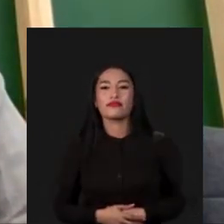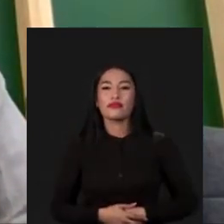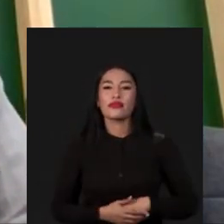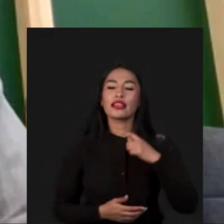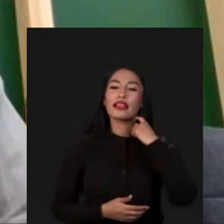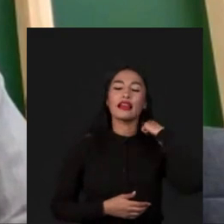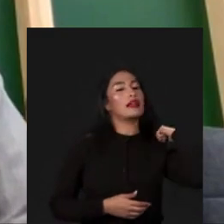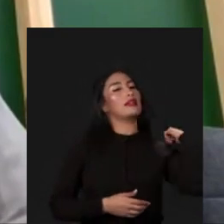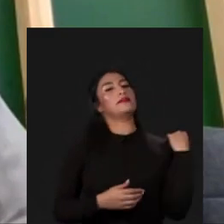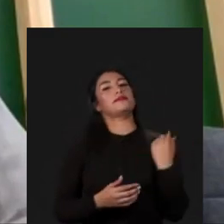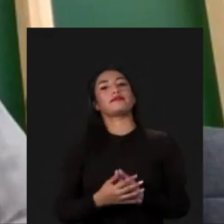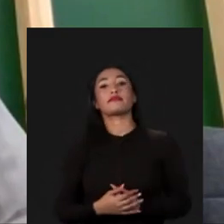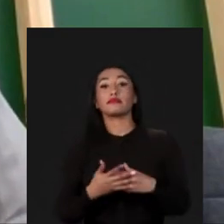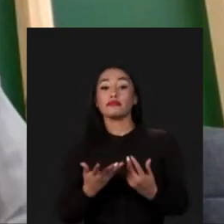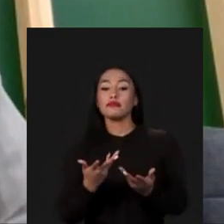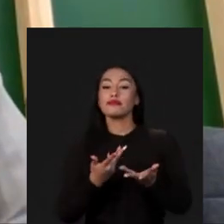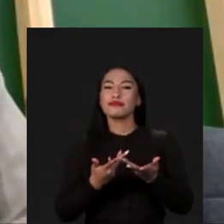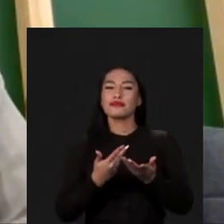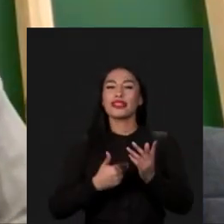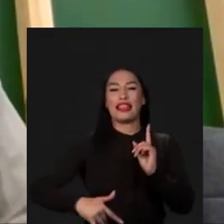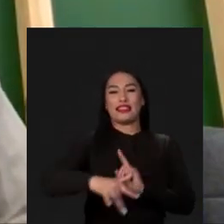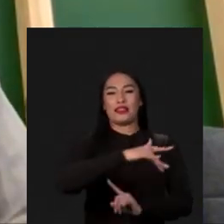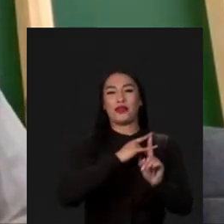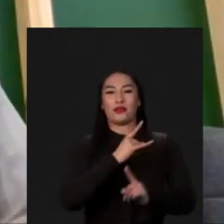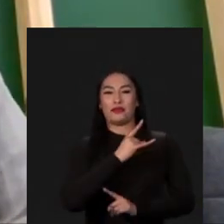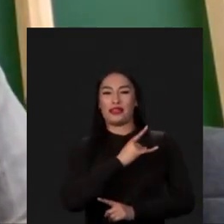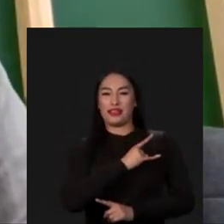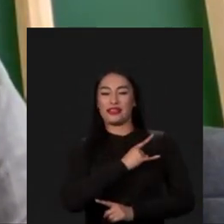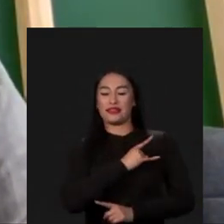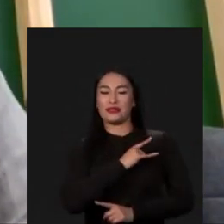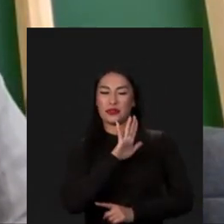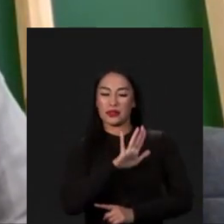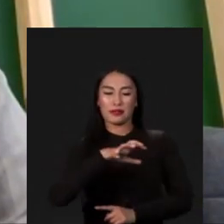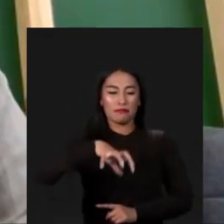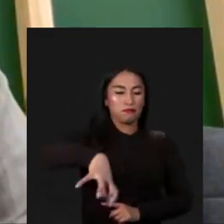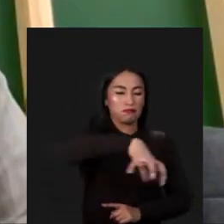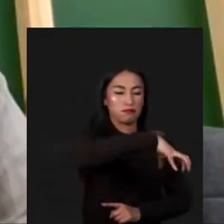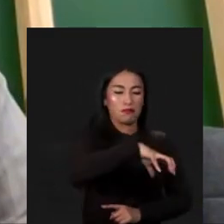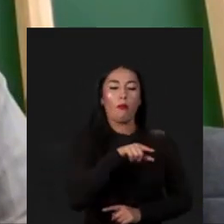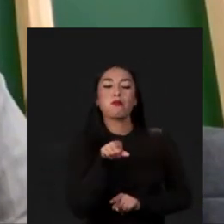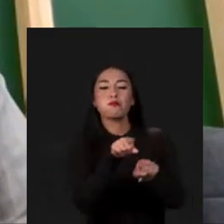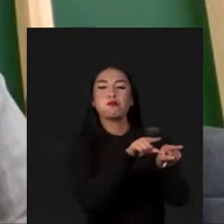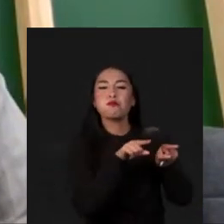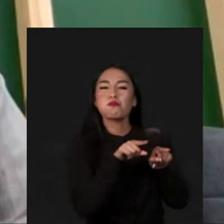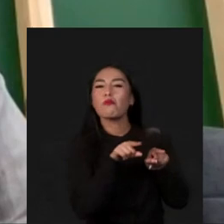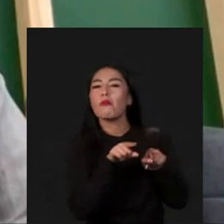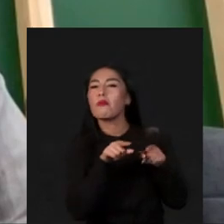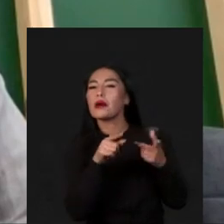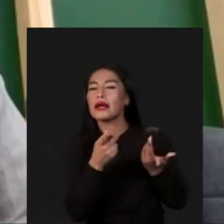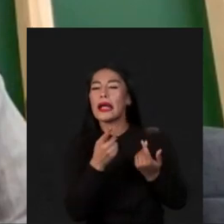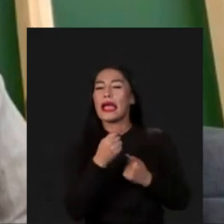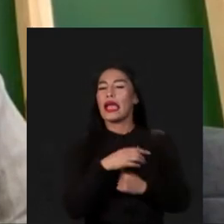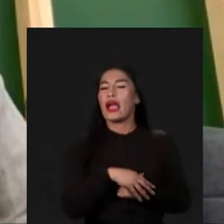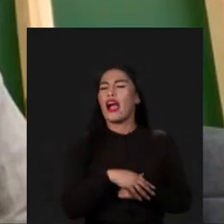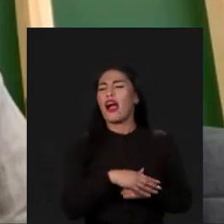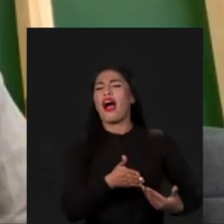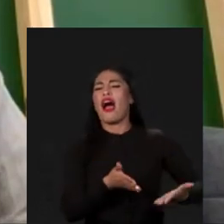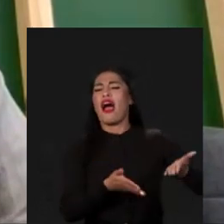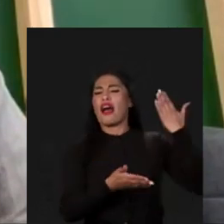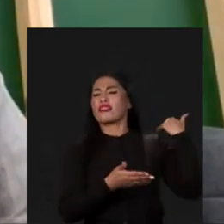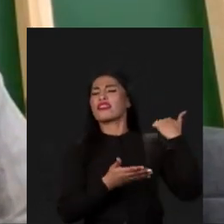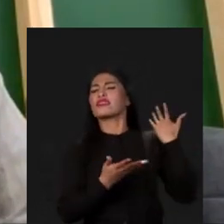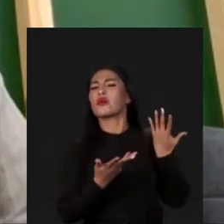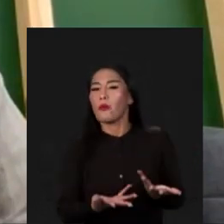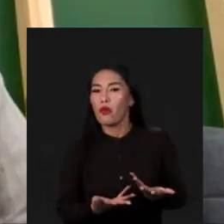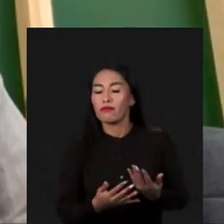el entorno de las instituciones de educación superior. Habitualmente, las instituciones de educación superior han vivido muy